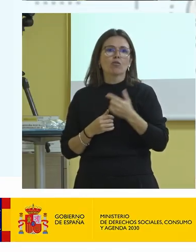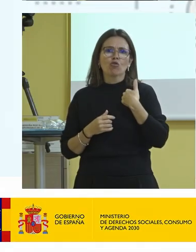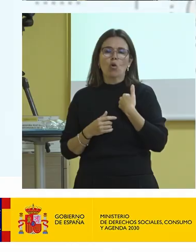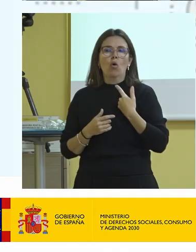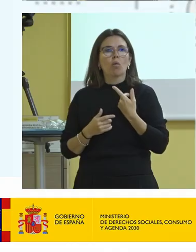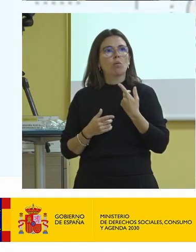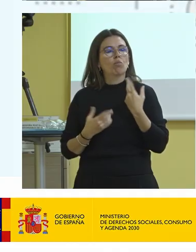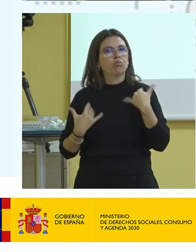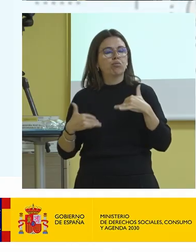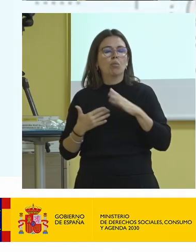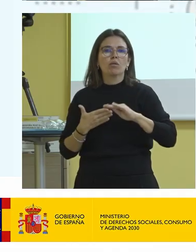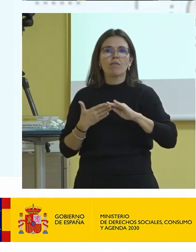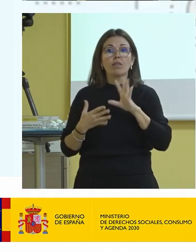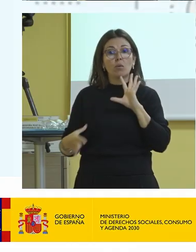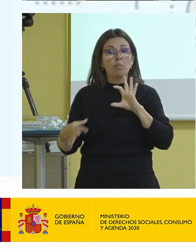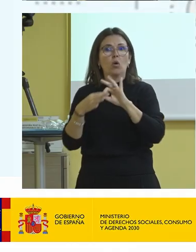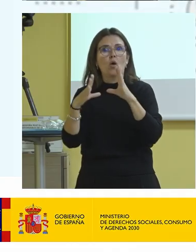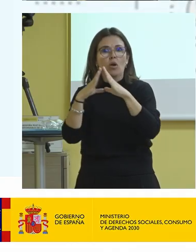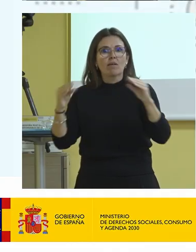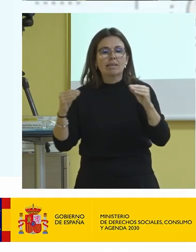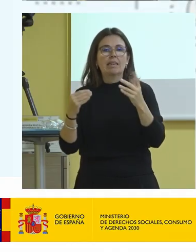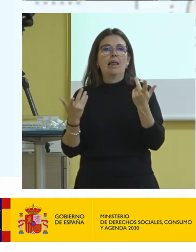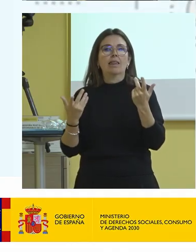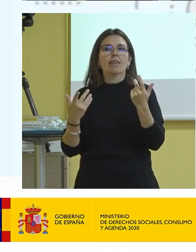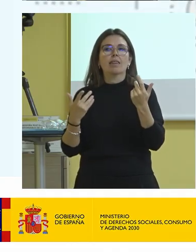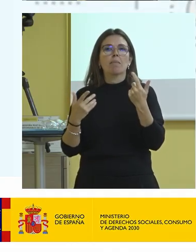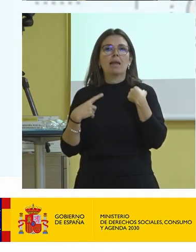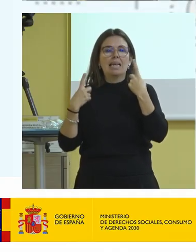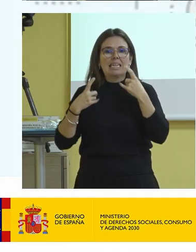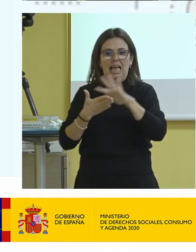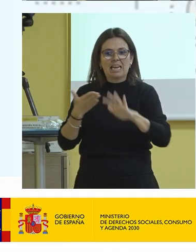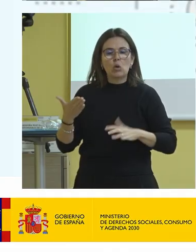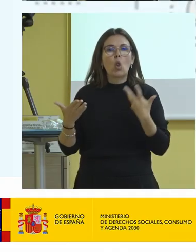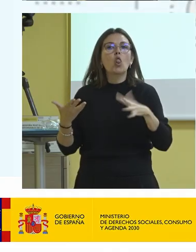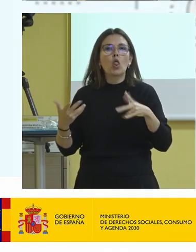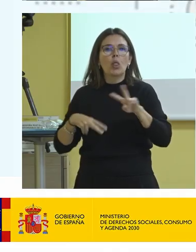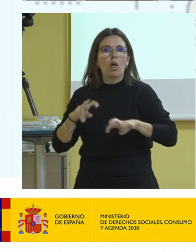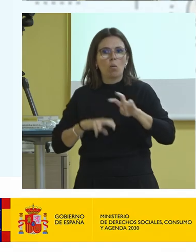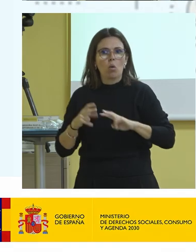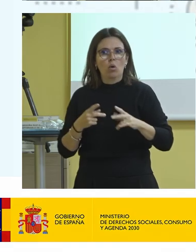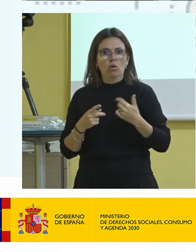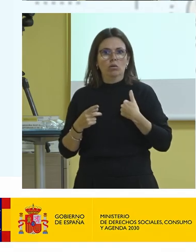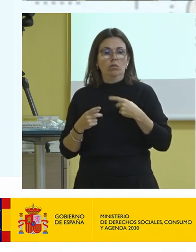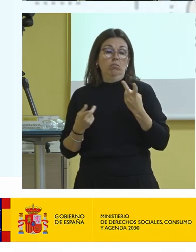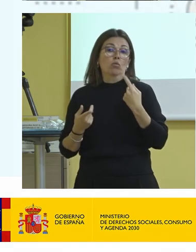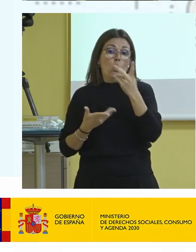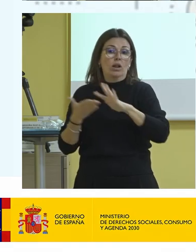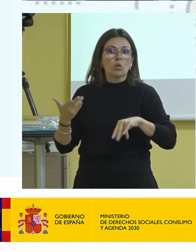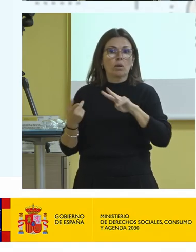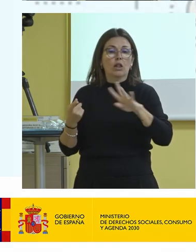las deseo. Cuando no tengo vinculación con la universidad, cuando me la cortan por cualquier motivo, para conseguir artículos. Porque tú dices, es que me cobran $25 por cada